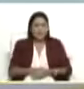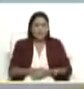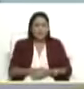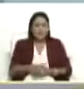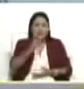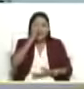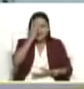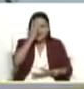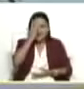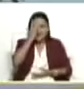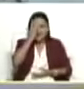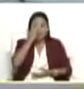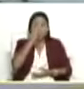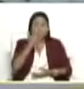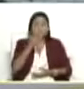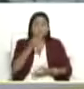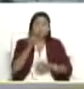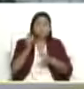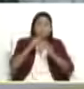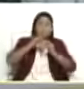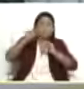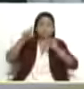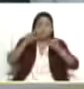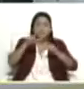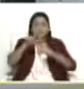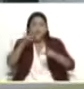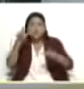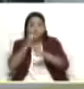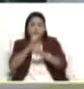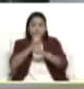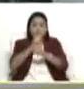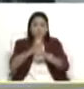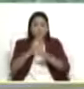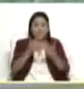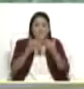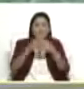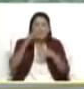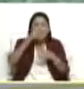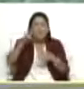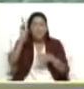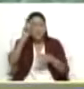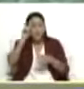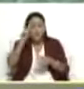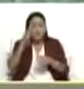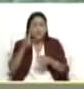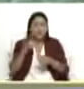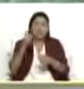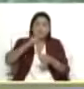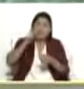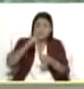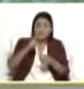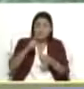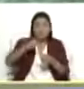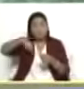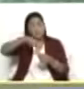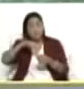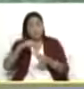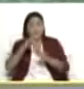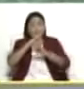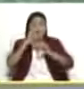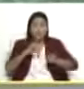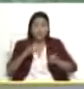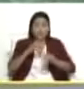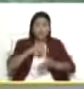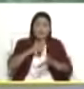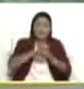África, a Surinam. Son el empleo de una herramienta del pueblo de Venezuela que lo que buscan es llevarle felicidad y